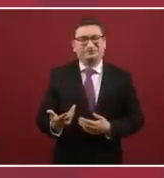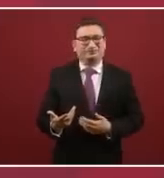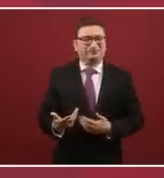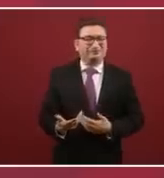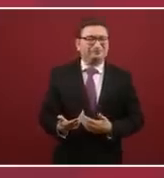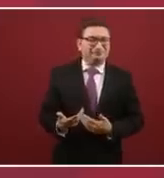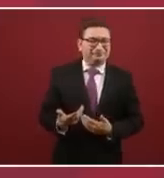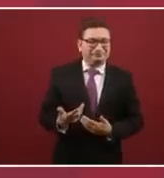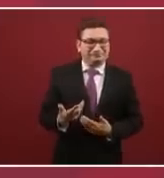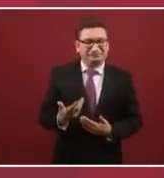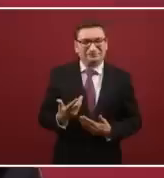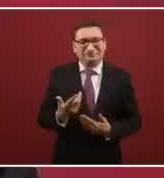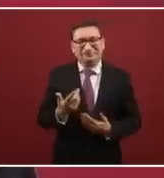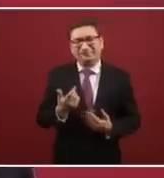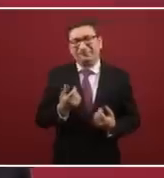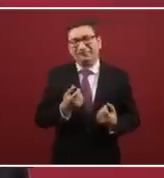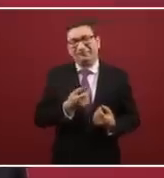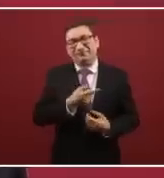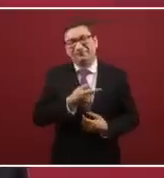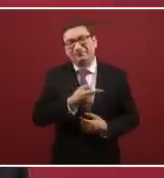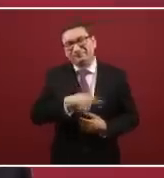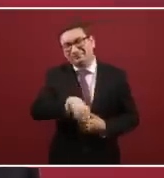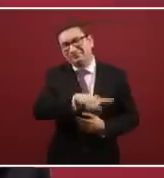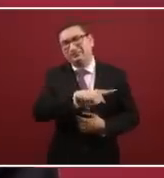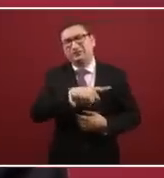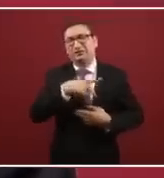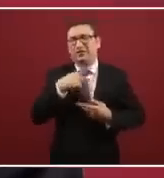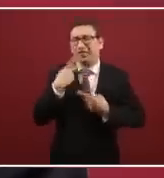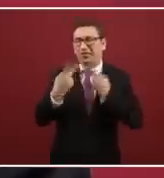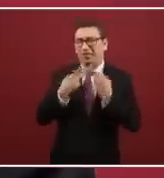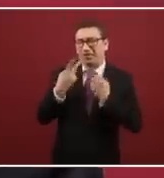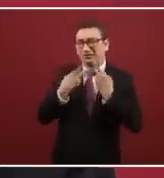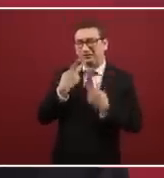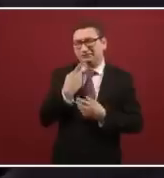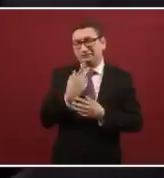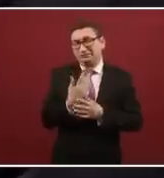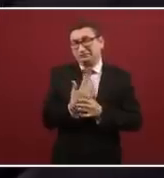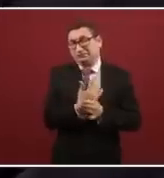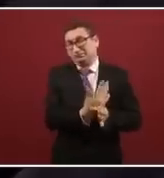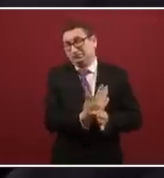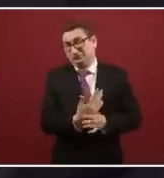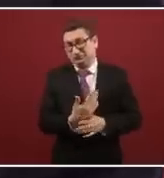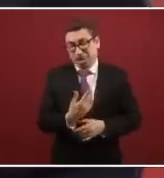están hasta hablando de que vamos